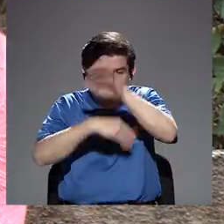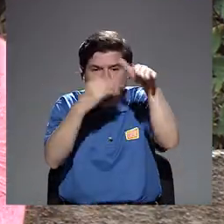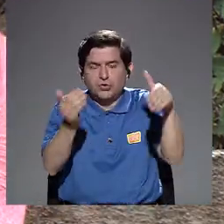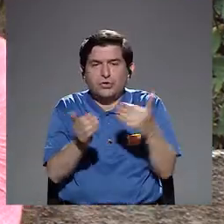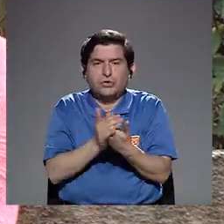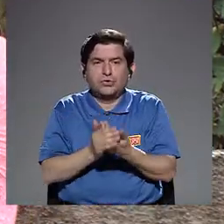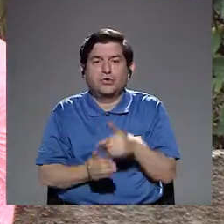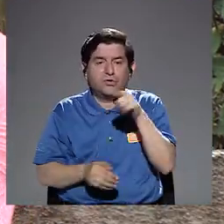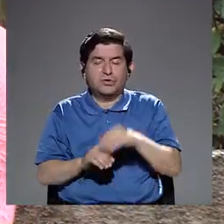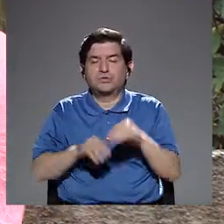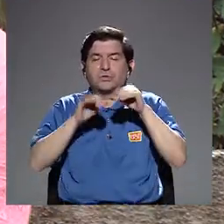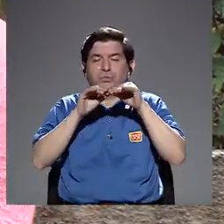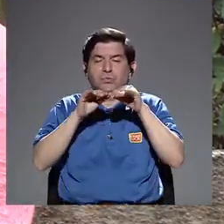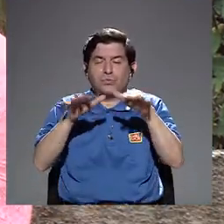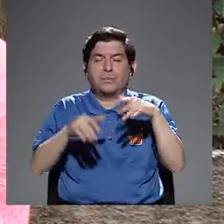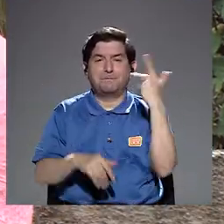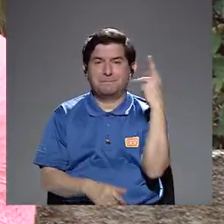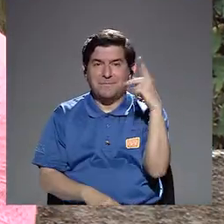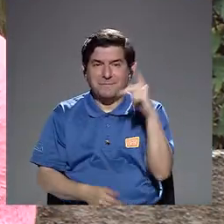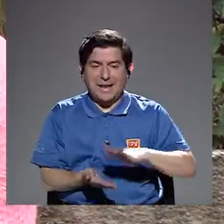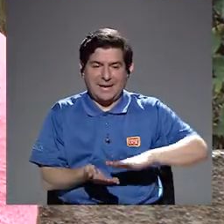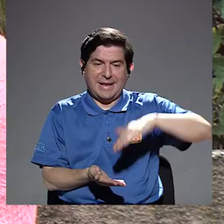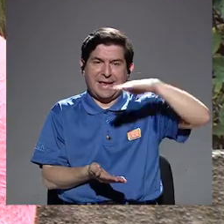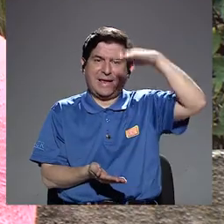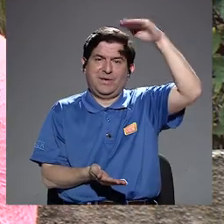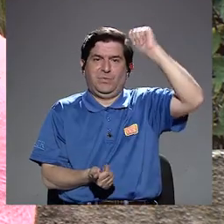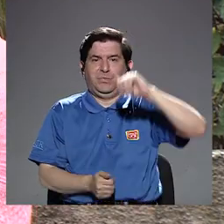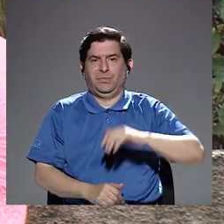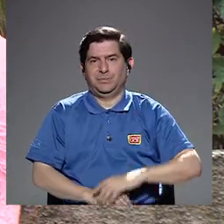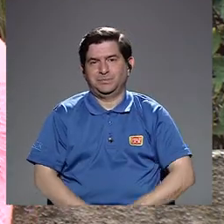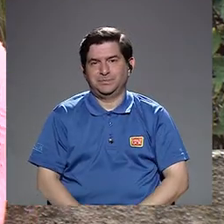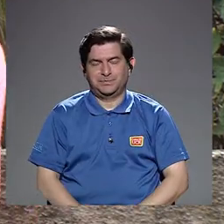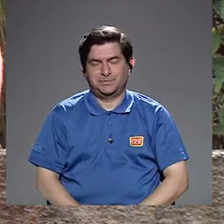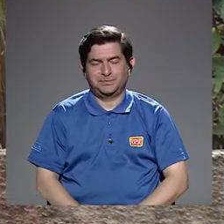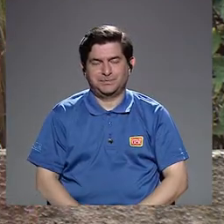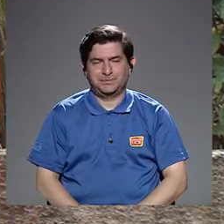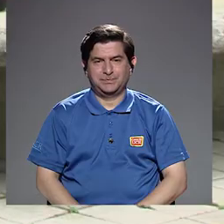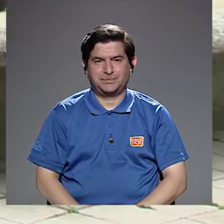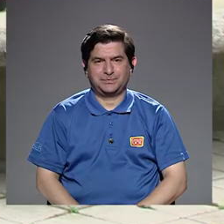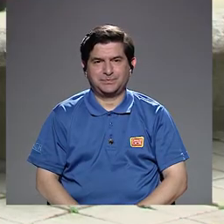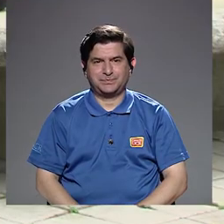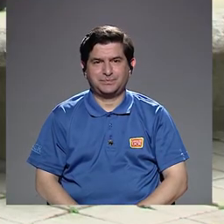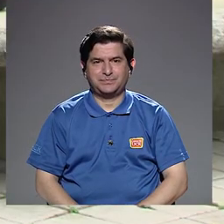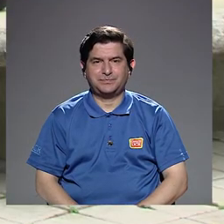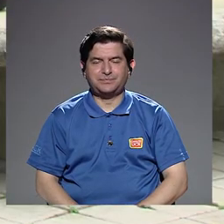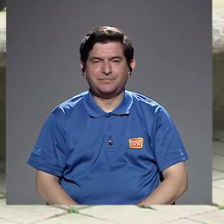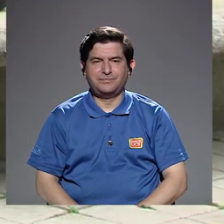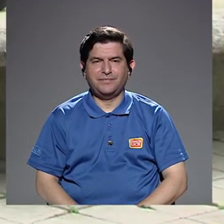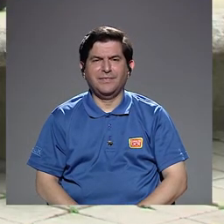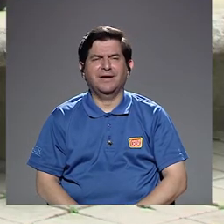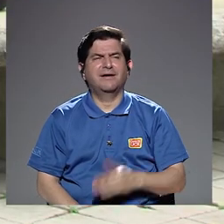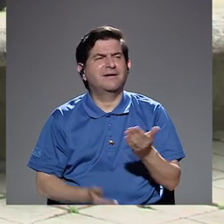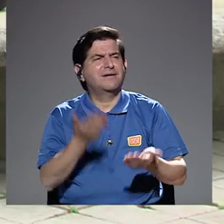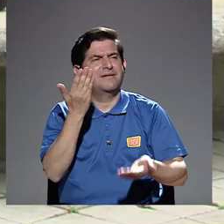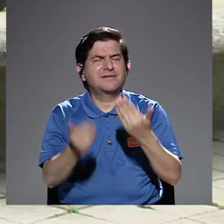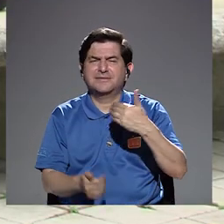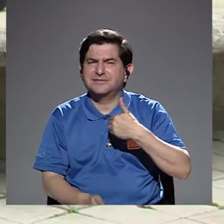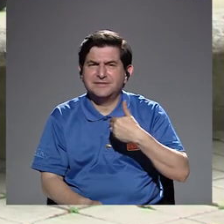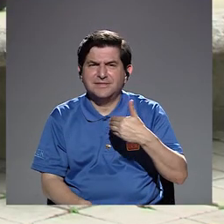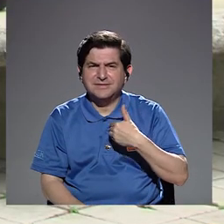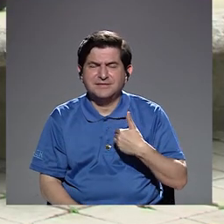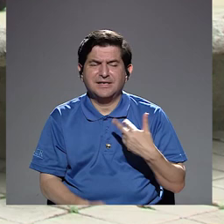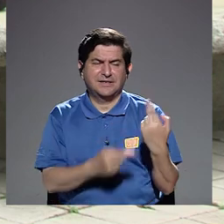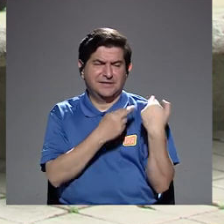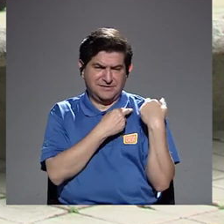eso se va pasando, el riesgo va a incrementar poco a poco, ¿verdad? Sí, debe de haber como tal vez como